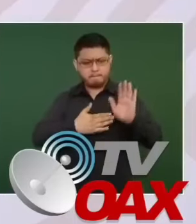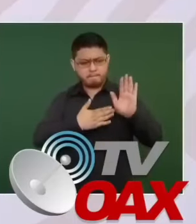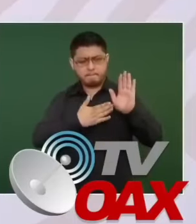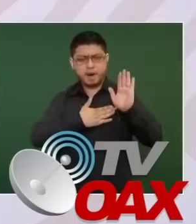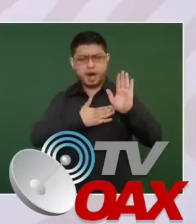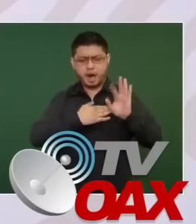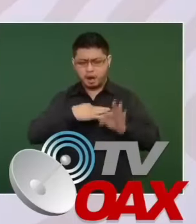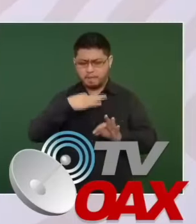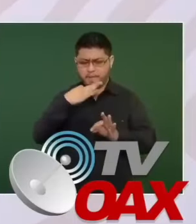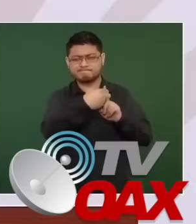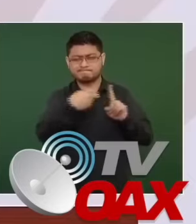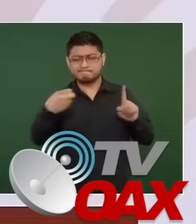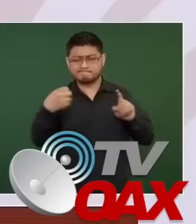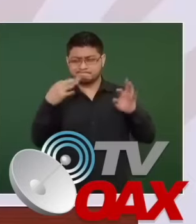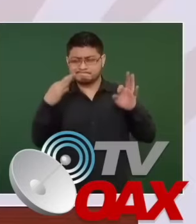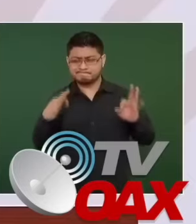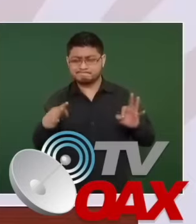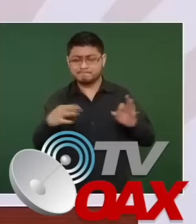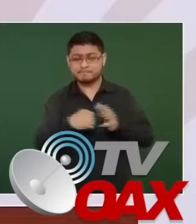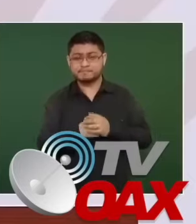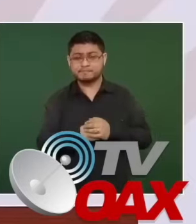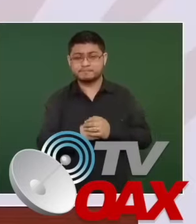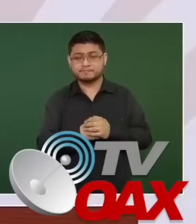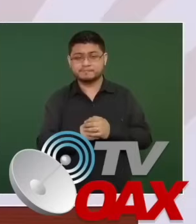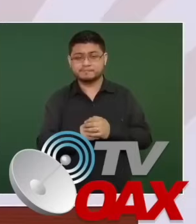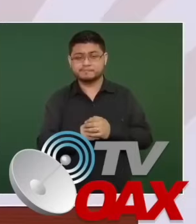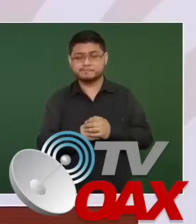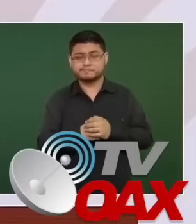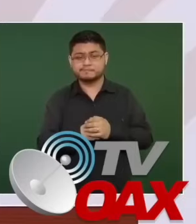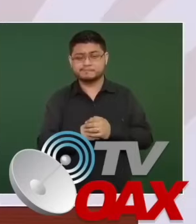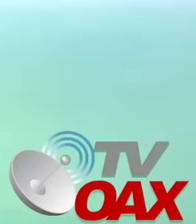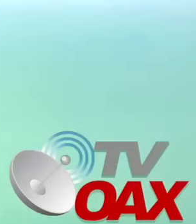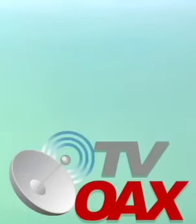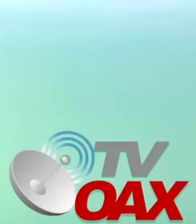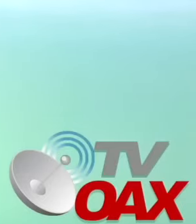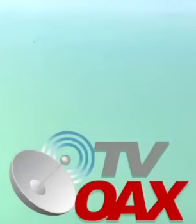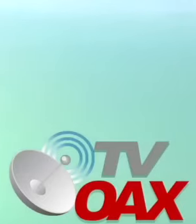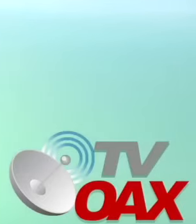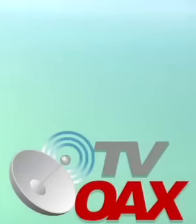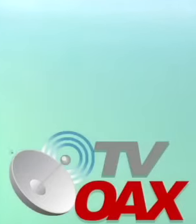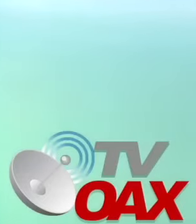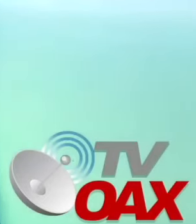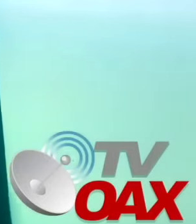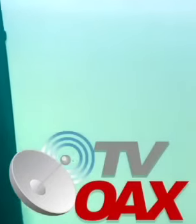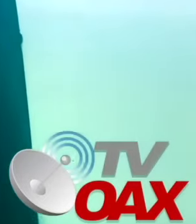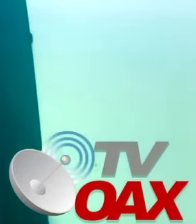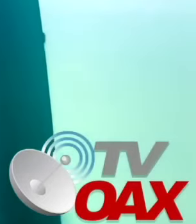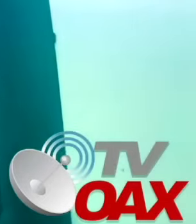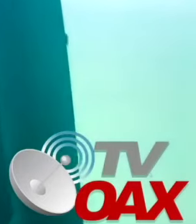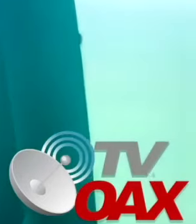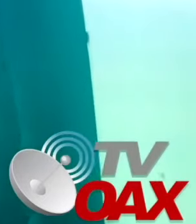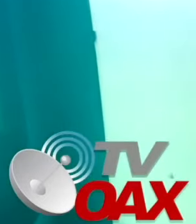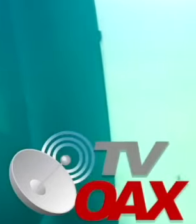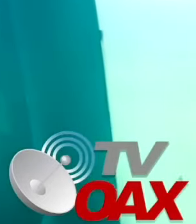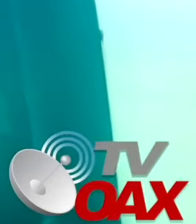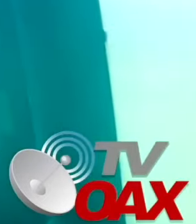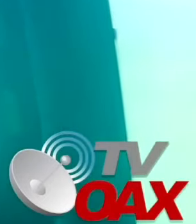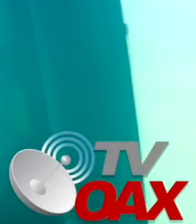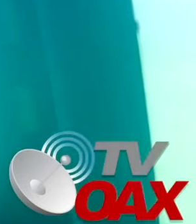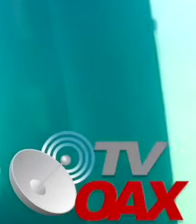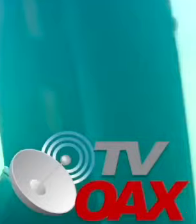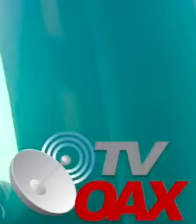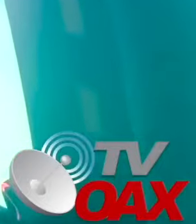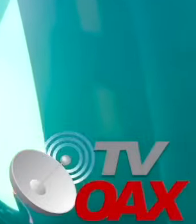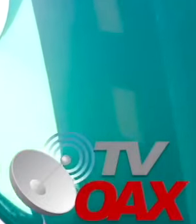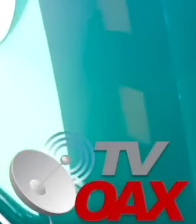el presidente de México, Andrés Manuel López Obrador, toma acciones para salvar de manos de empresarios gringos